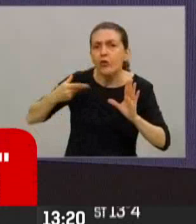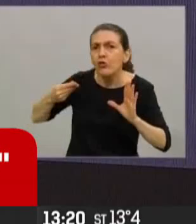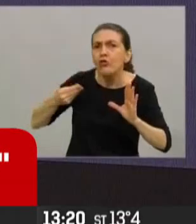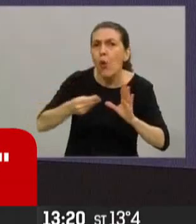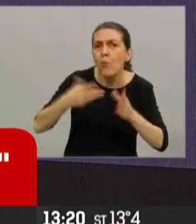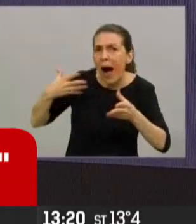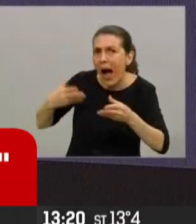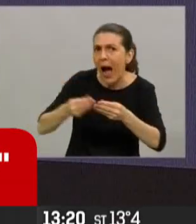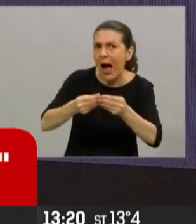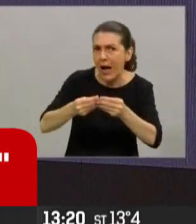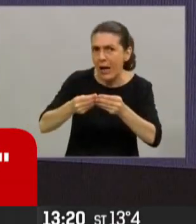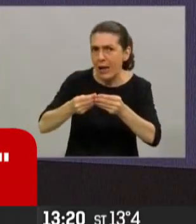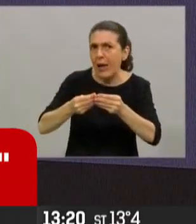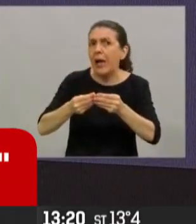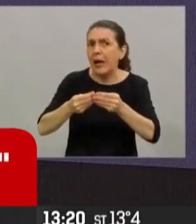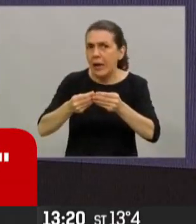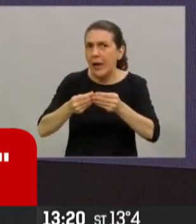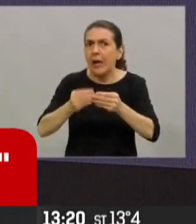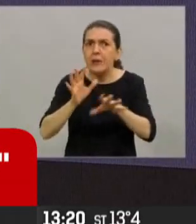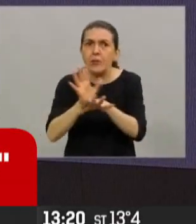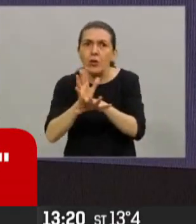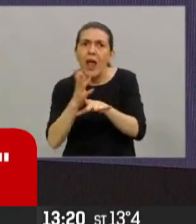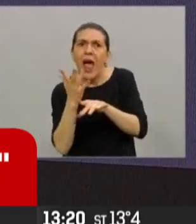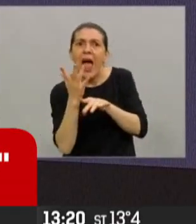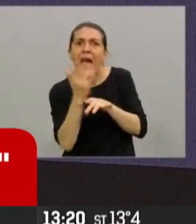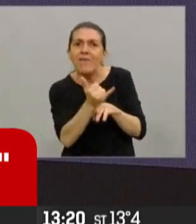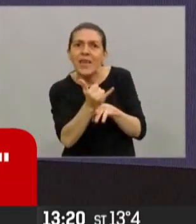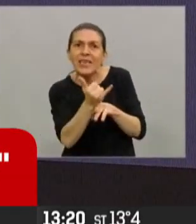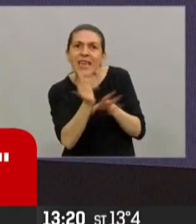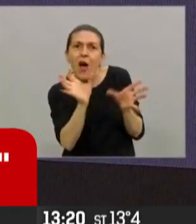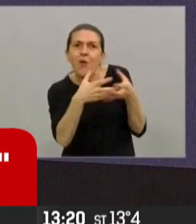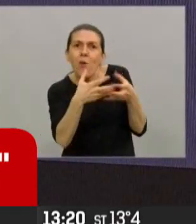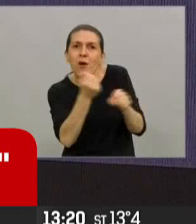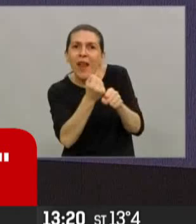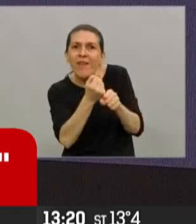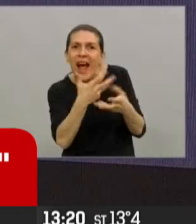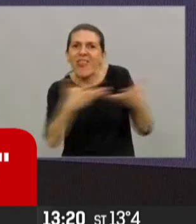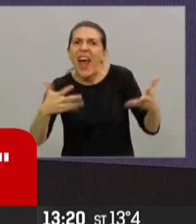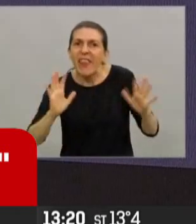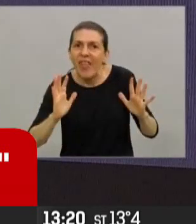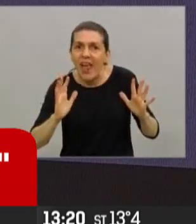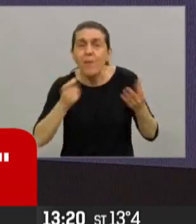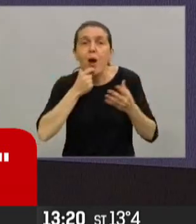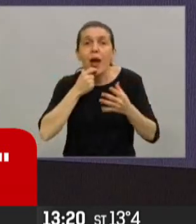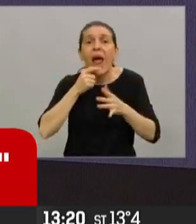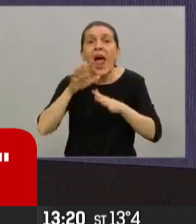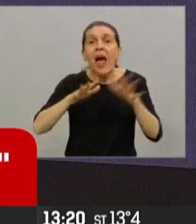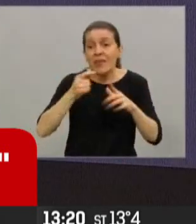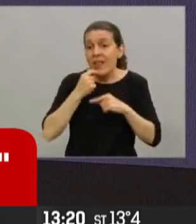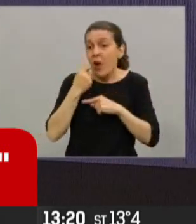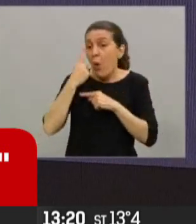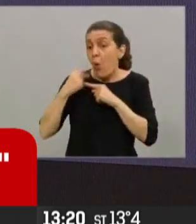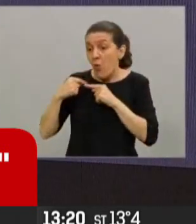que llegan más tarde a nuestro centro de datos. Y entonces por ahí reflejan lo que ha pasado en más de un